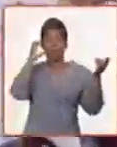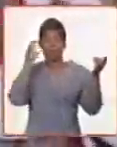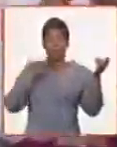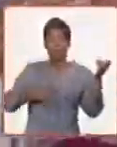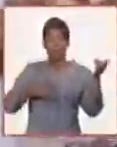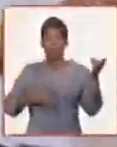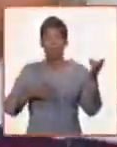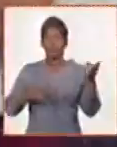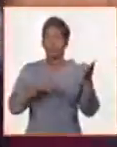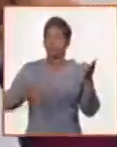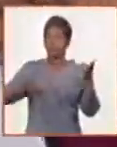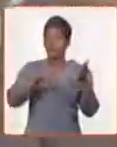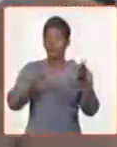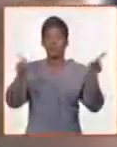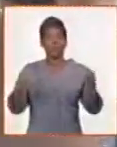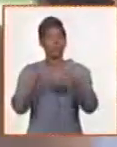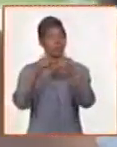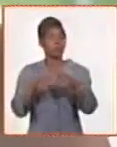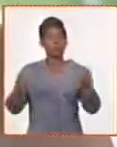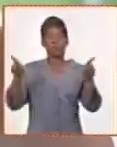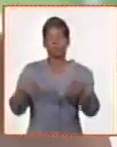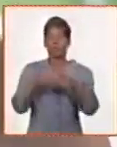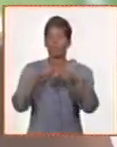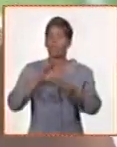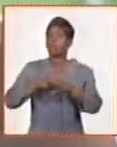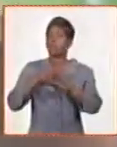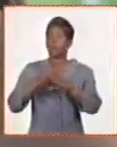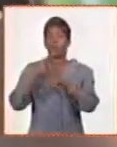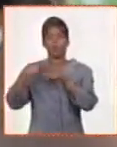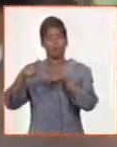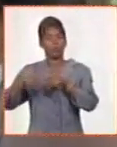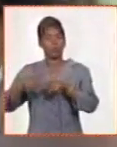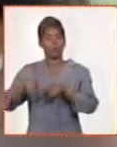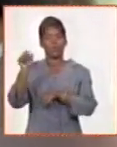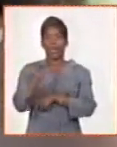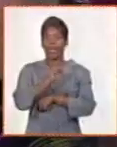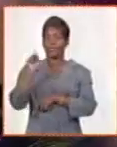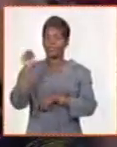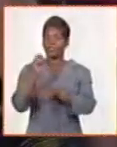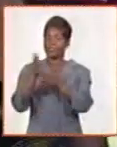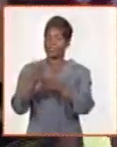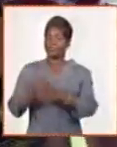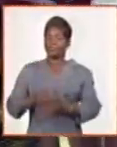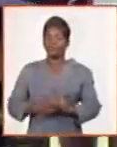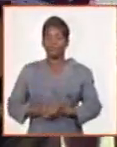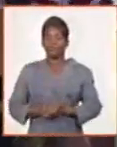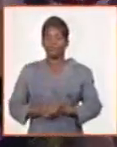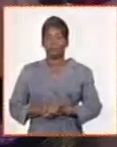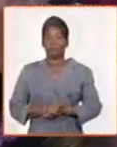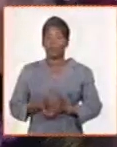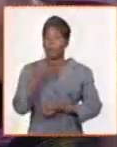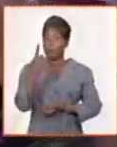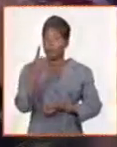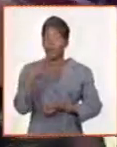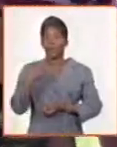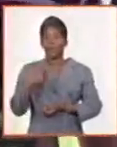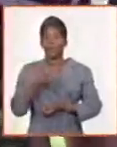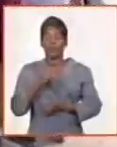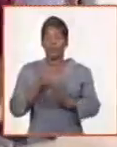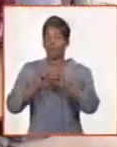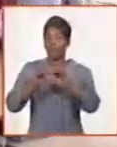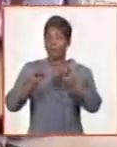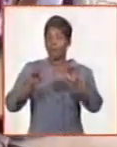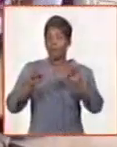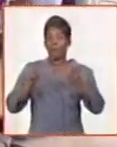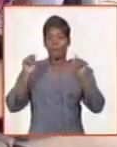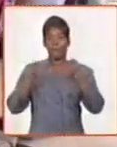conocidos compositores como Joseito Fernández y Moisés Simons. El programa debió adecuarse al escenario natural del Parque John